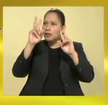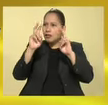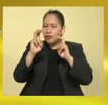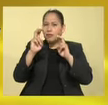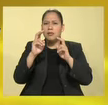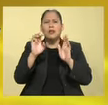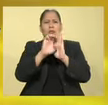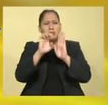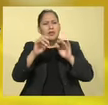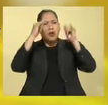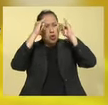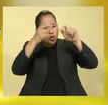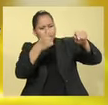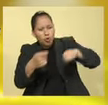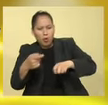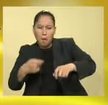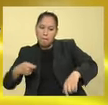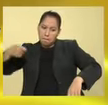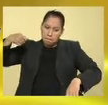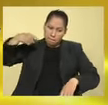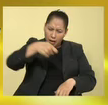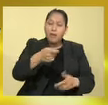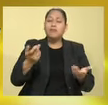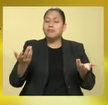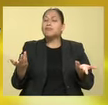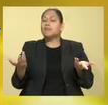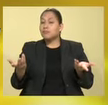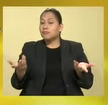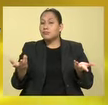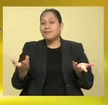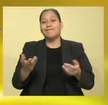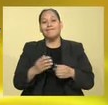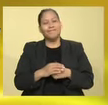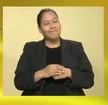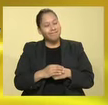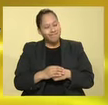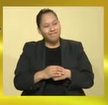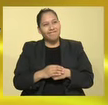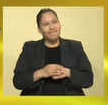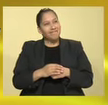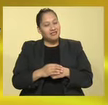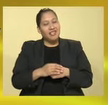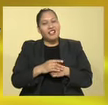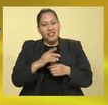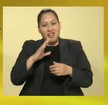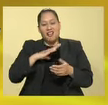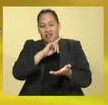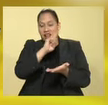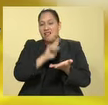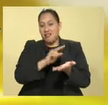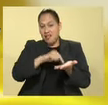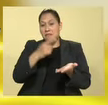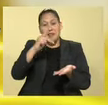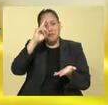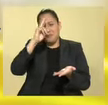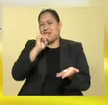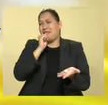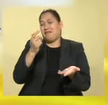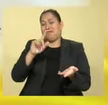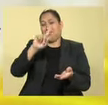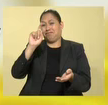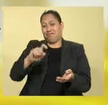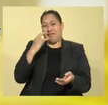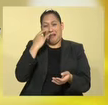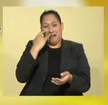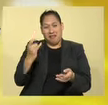qué se habla de la corrida de toros pues s está regulada pero no está prohibida m Ajá está regulada es algo